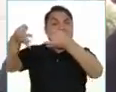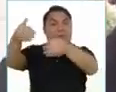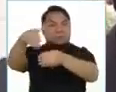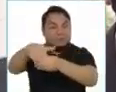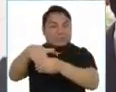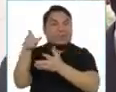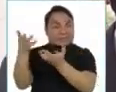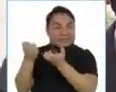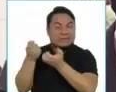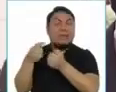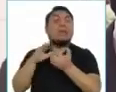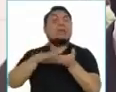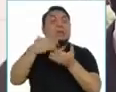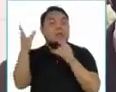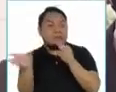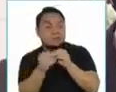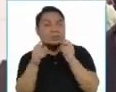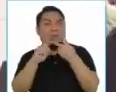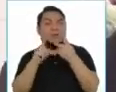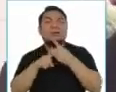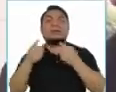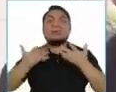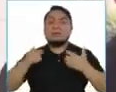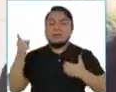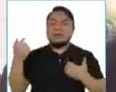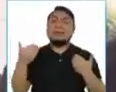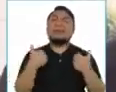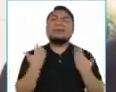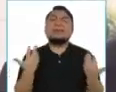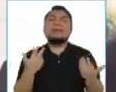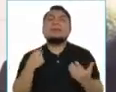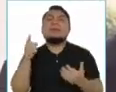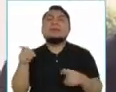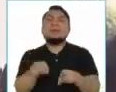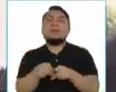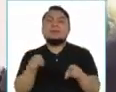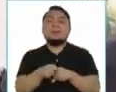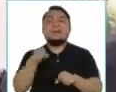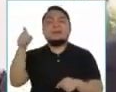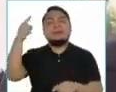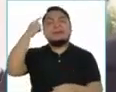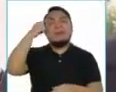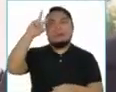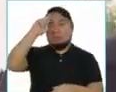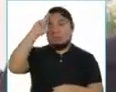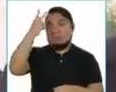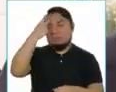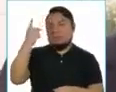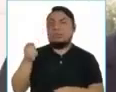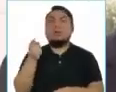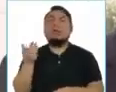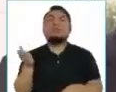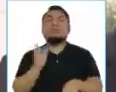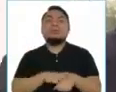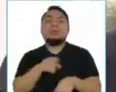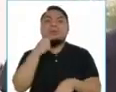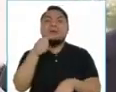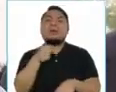Y adicionalmente, también hay la voluntad de hacer una interpretación a